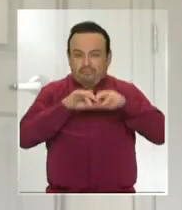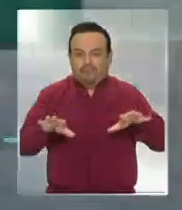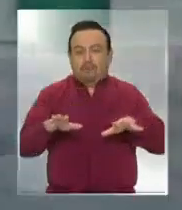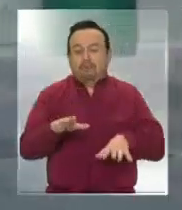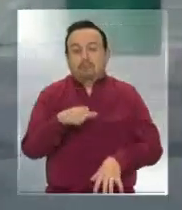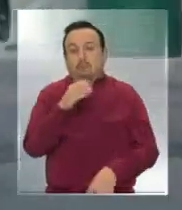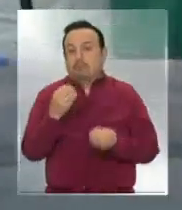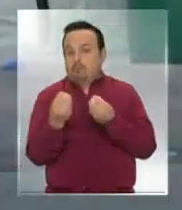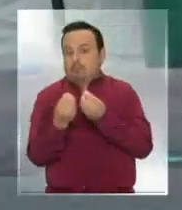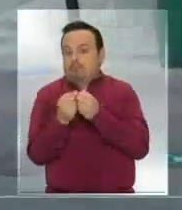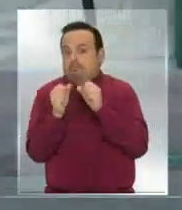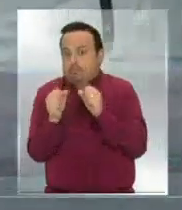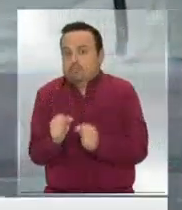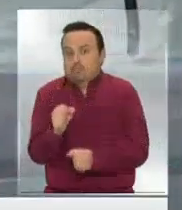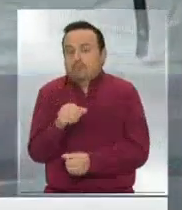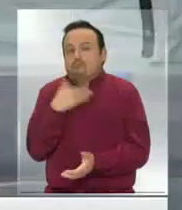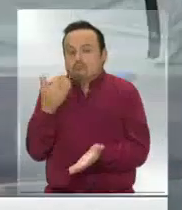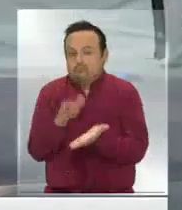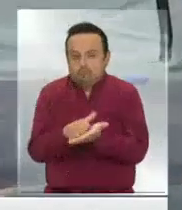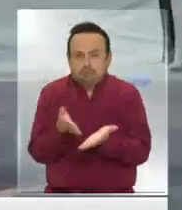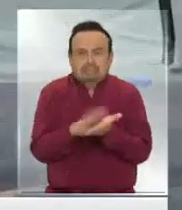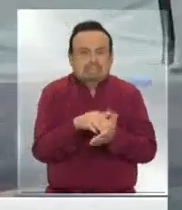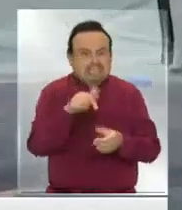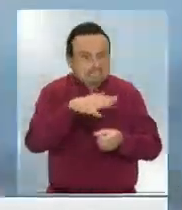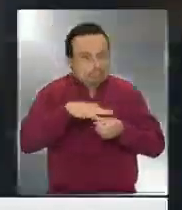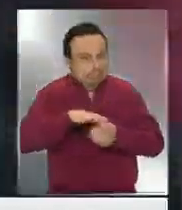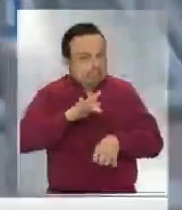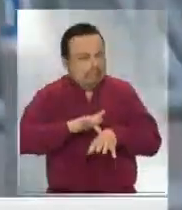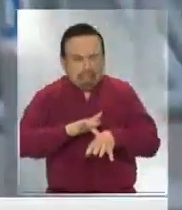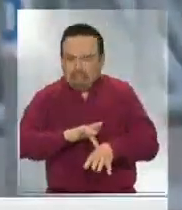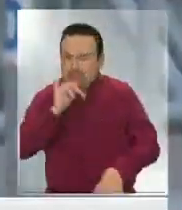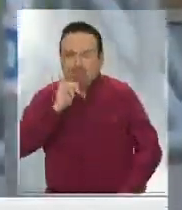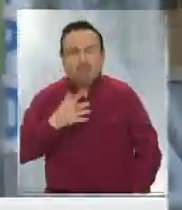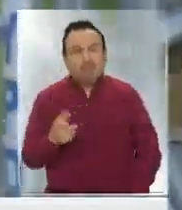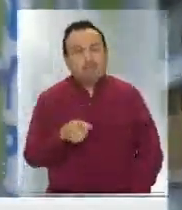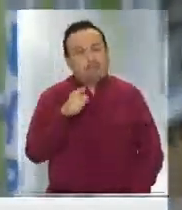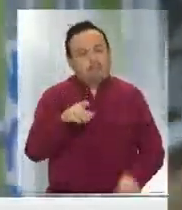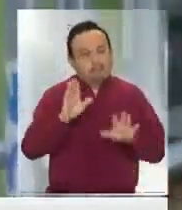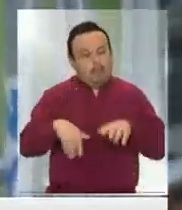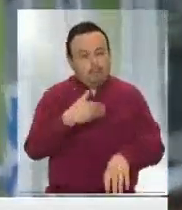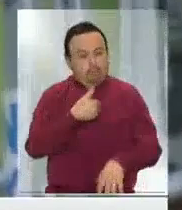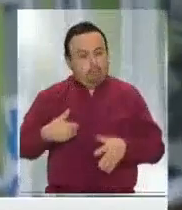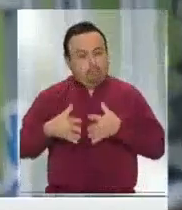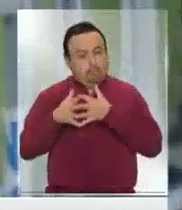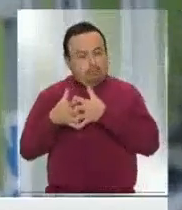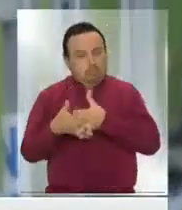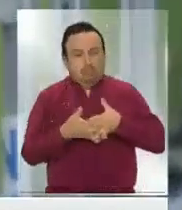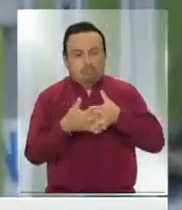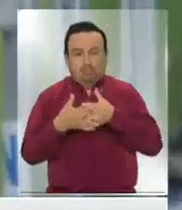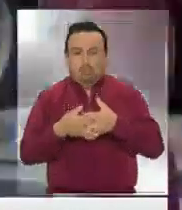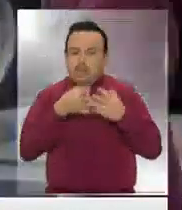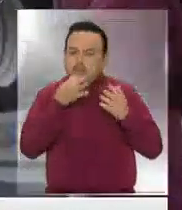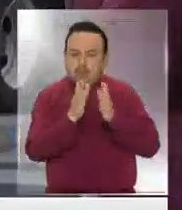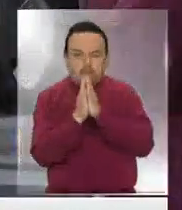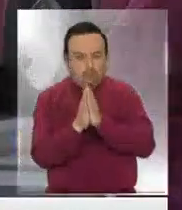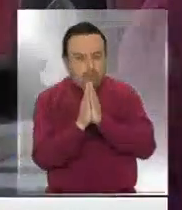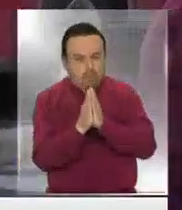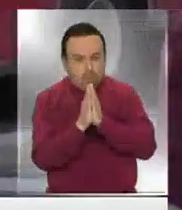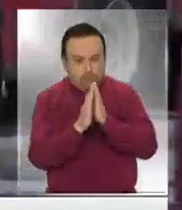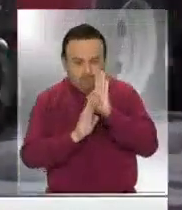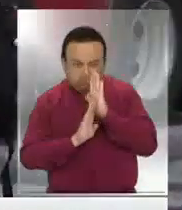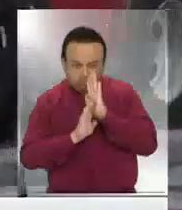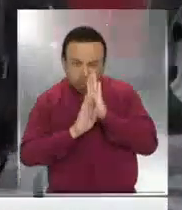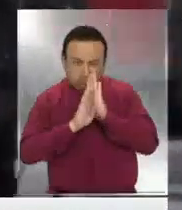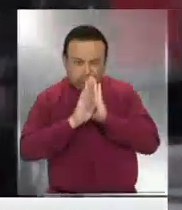mucha gente. La situación es crítica, según las proyecciones del mismo gobierno norteamericano. De mantenerse la tendencia,